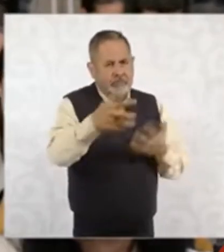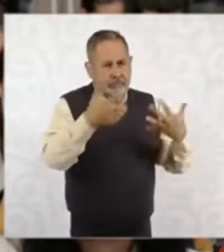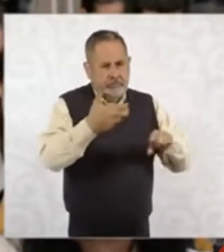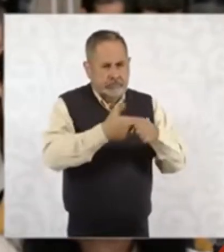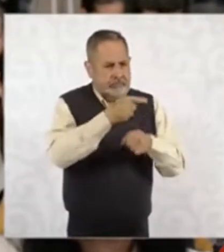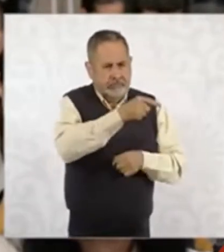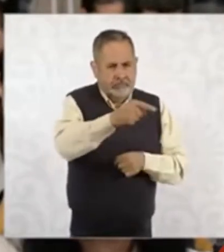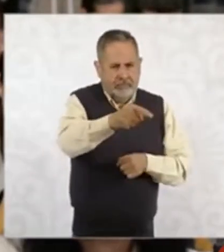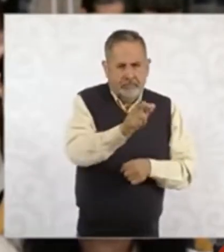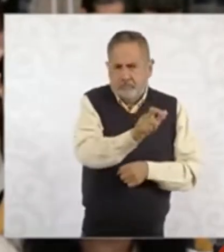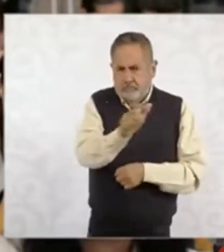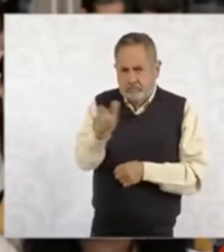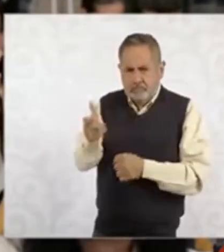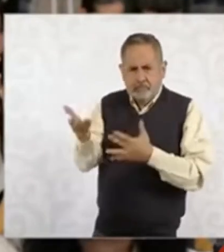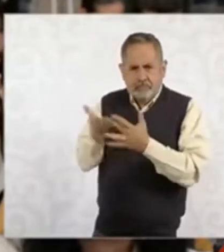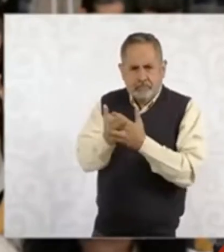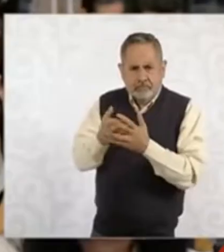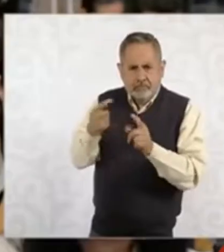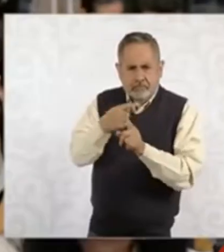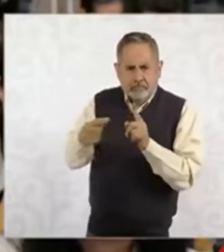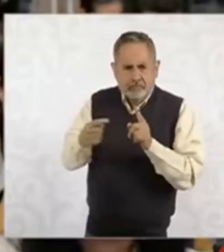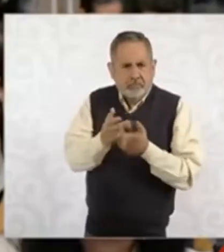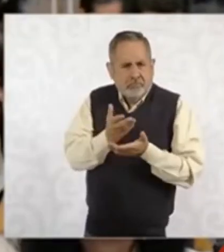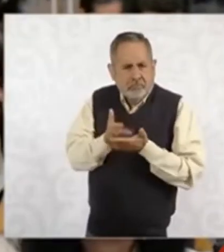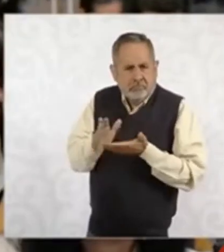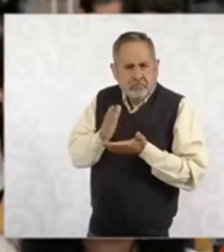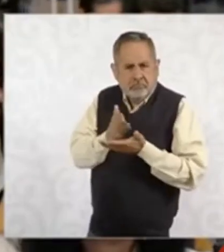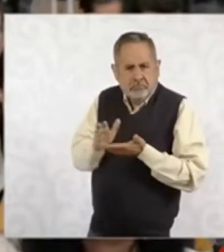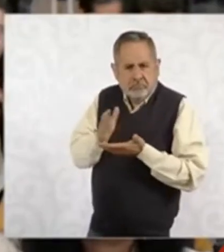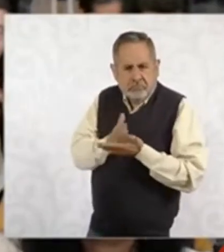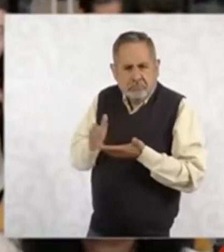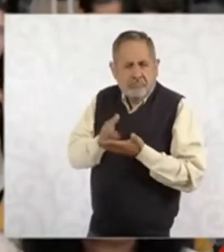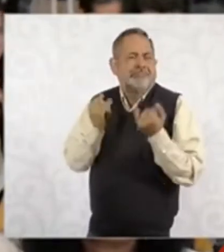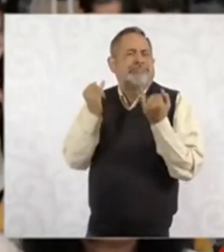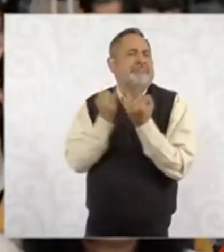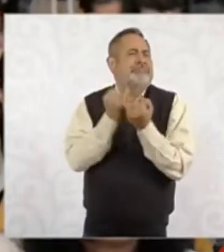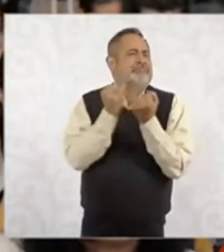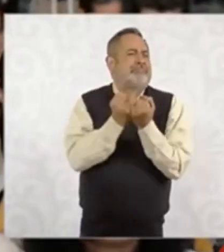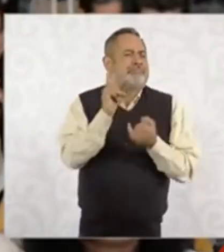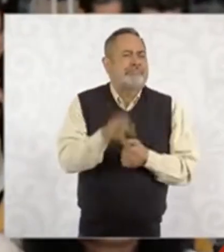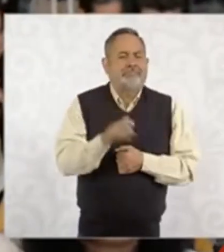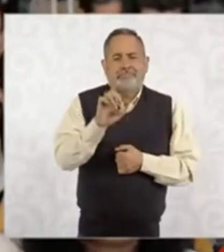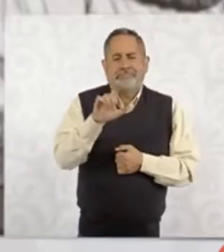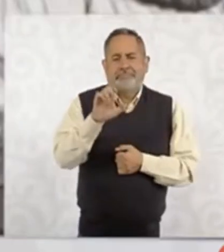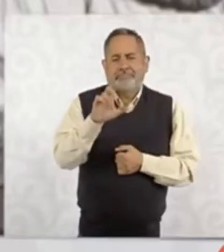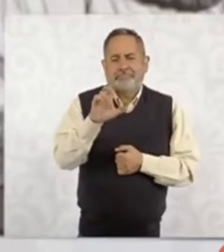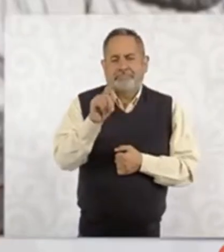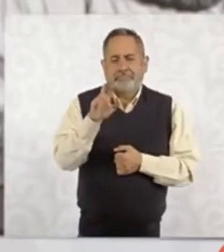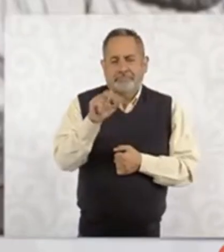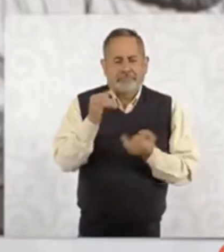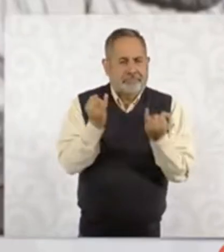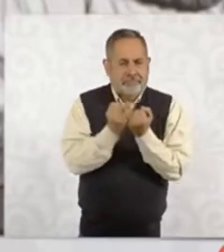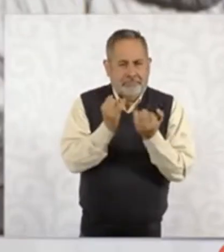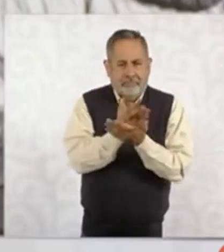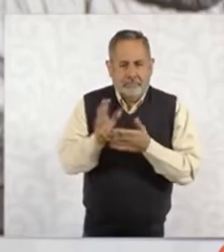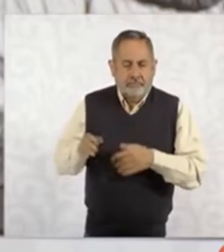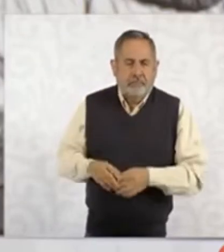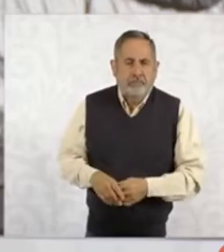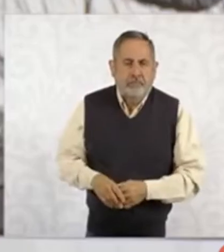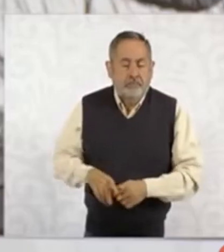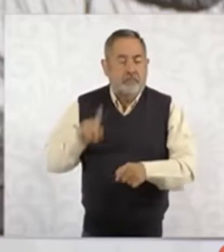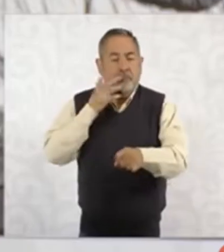presidenta, que se la dejamos a pagos chiquitos como en Electra, presidenta, hasta el 2027? Hubo un acuerdo con el SAT que está dentro de la